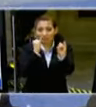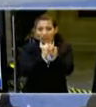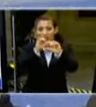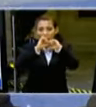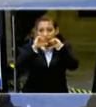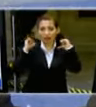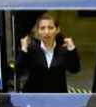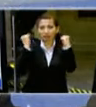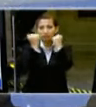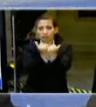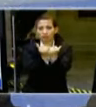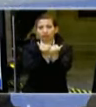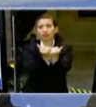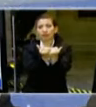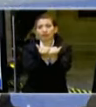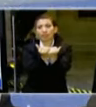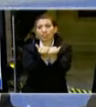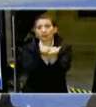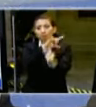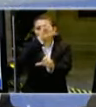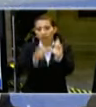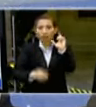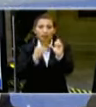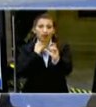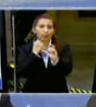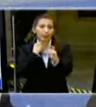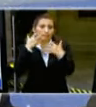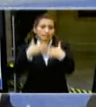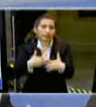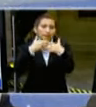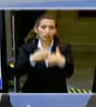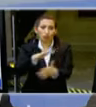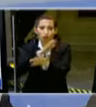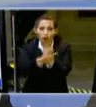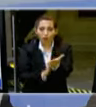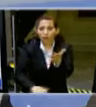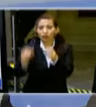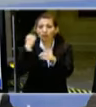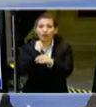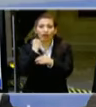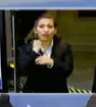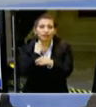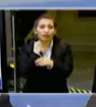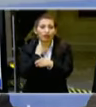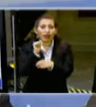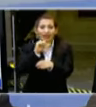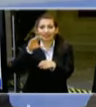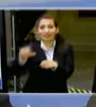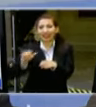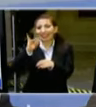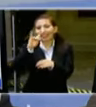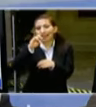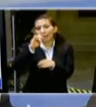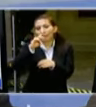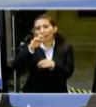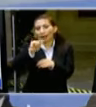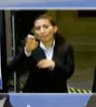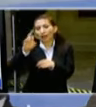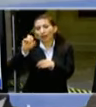Association, de la Asociación Nacional de Abogados de Empresas, Colegio de Abogados AC, ANADE y de la Inter-American